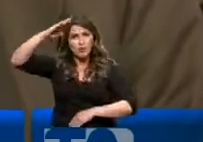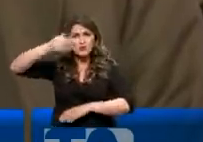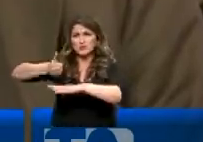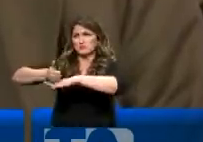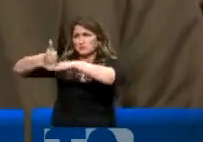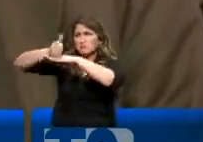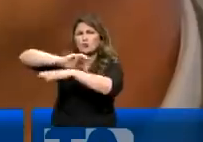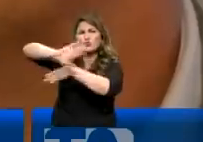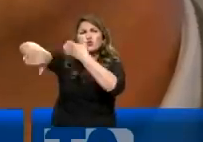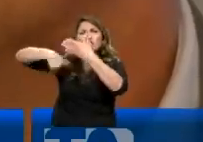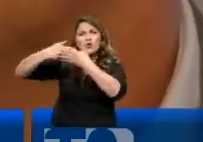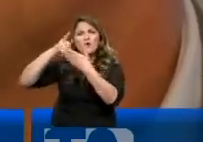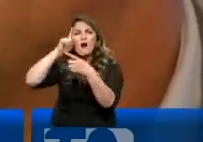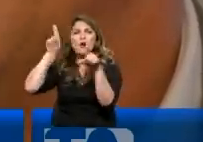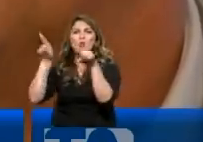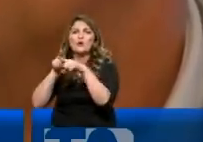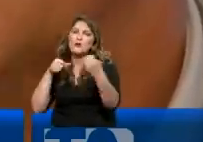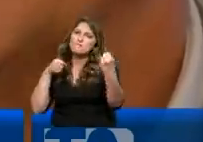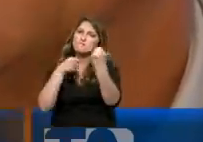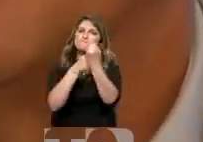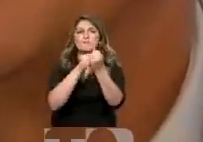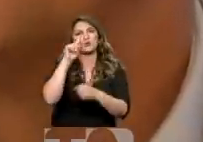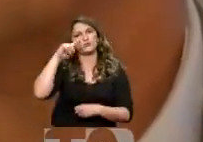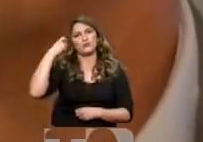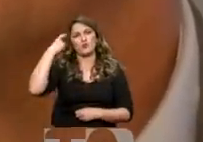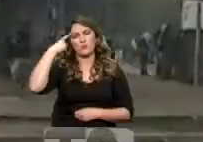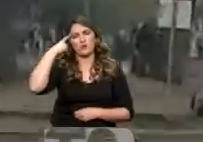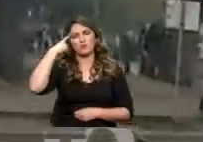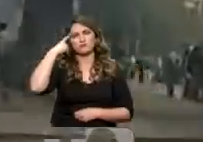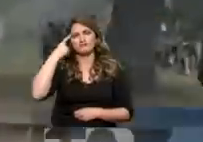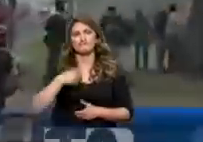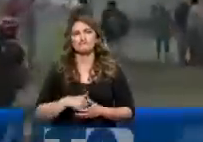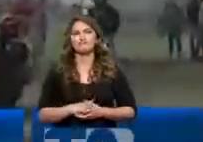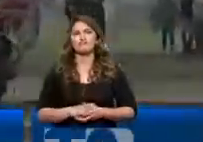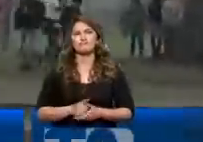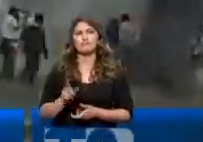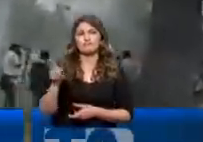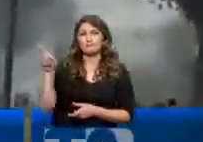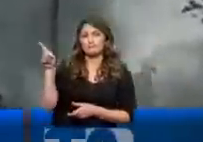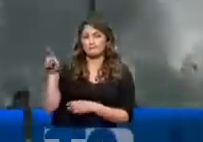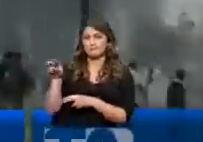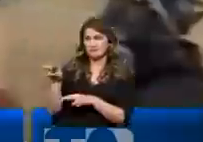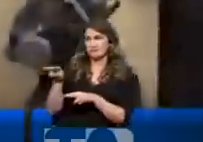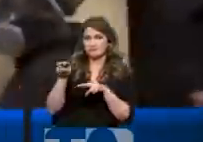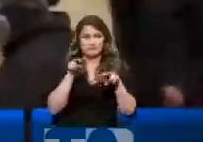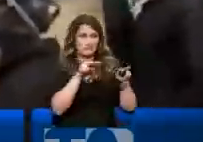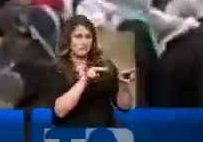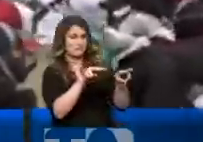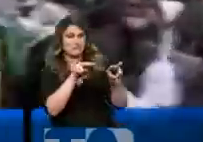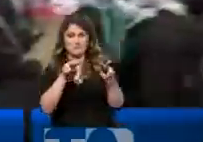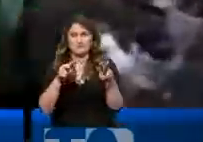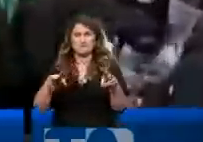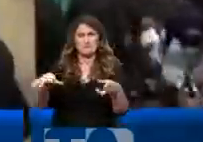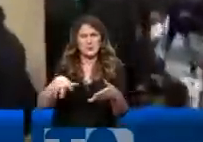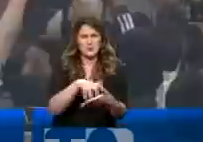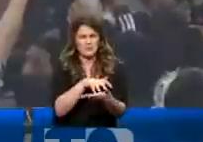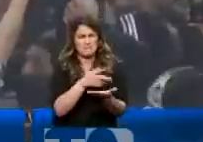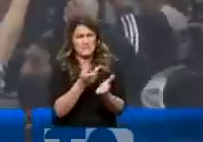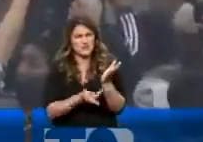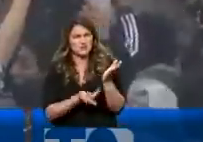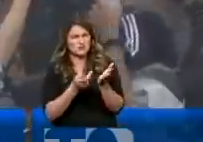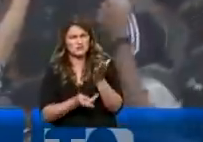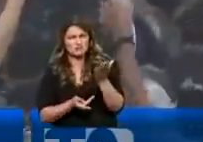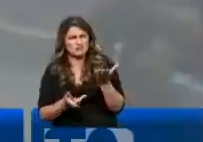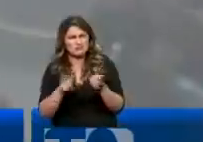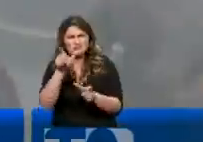ni siquiera la idea. Y esta necesidad de buscar calma la impulsaba la excesiva violencia en la protesta, que aún genera dudas sobre las